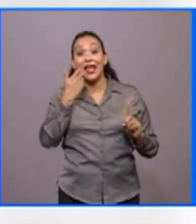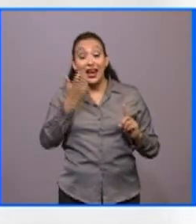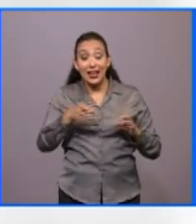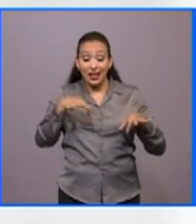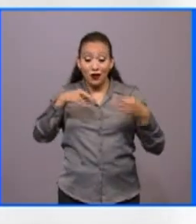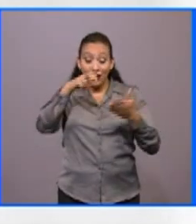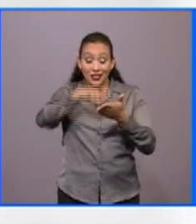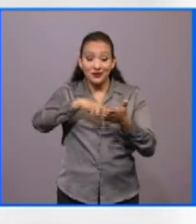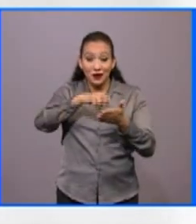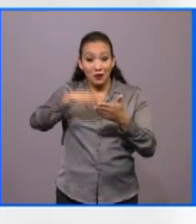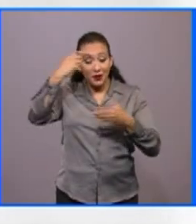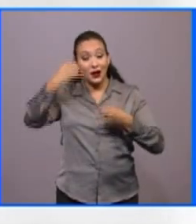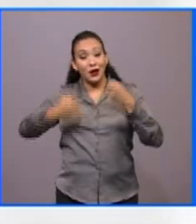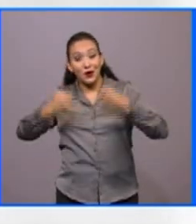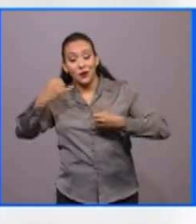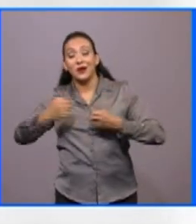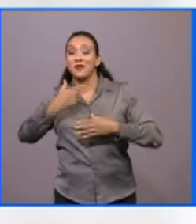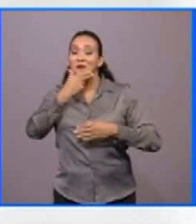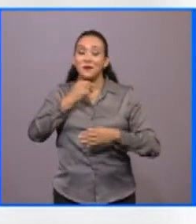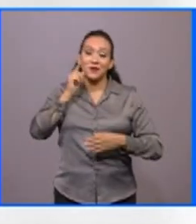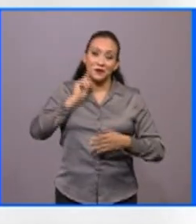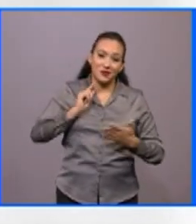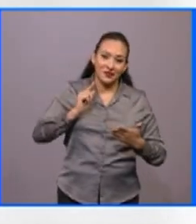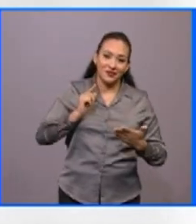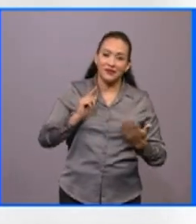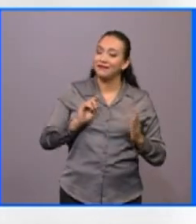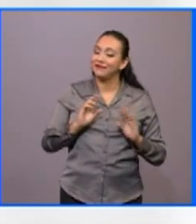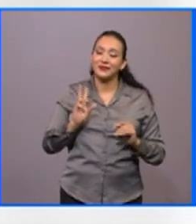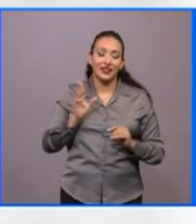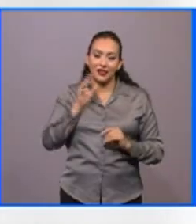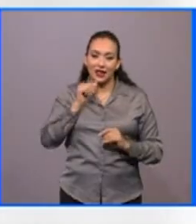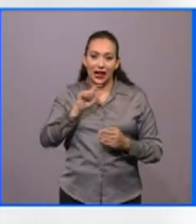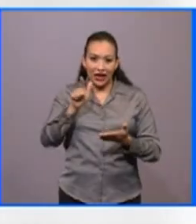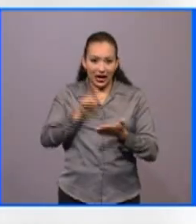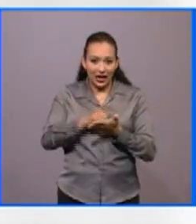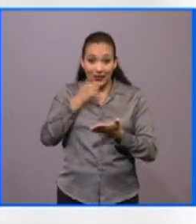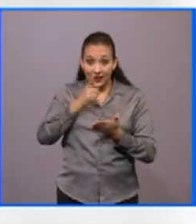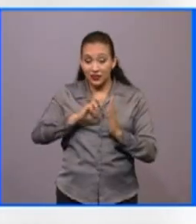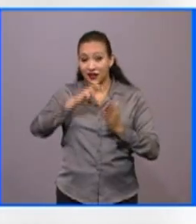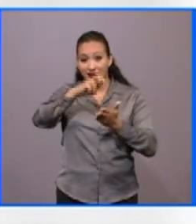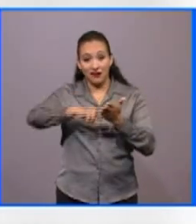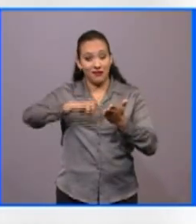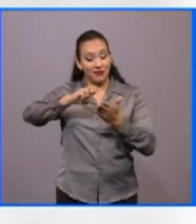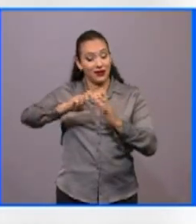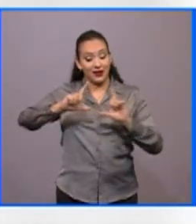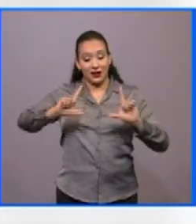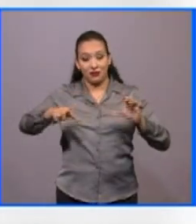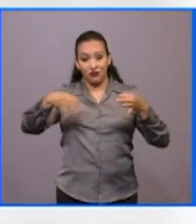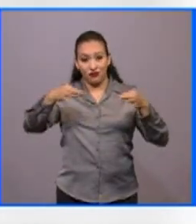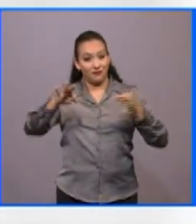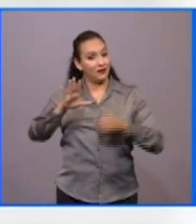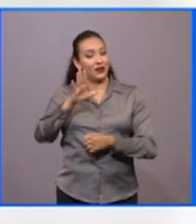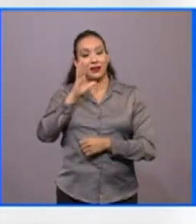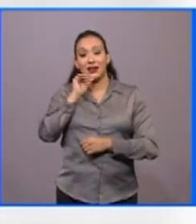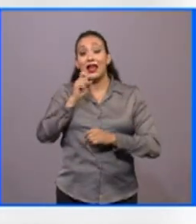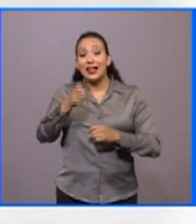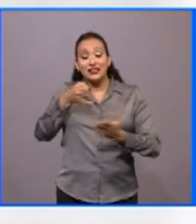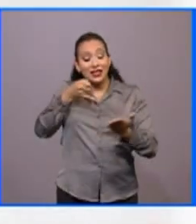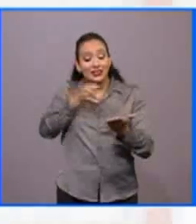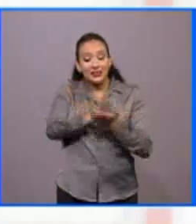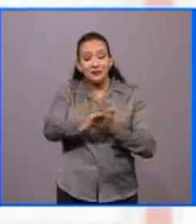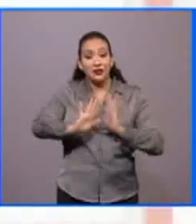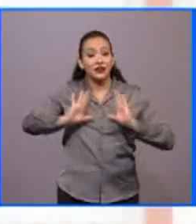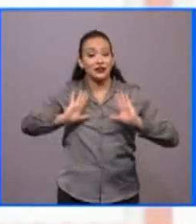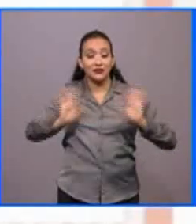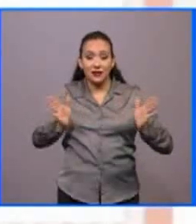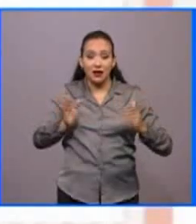las boletas para juezas y jueces de distrito, ya que la ley establece que no habrá modificación a las boletas si éstas ya estuvieran